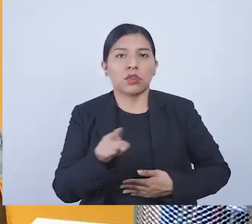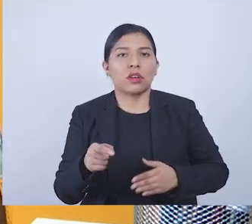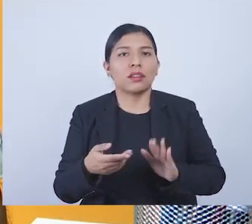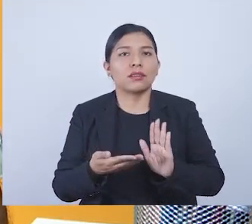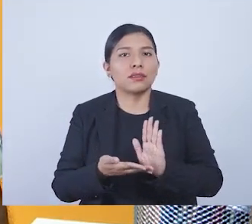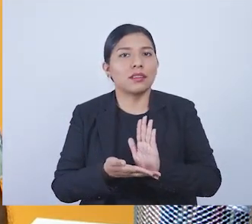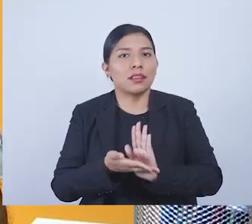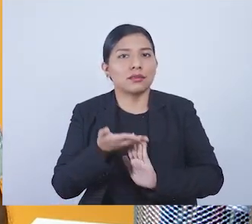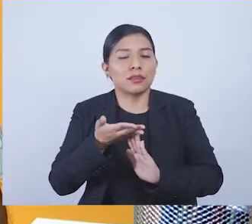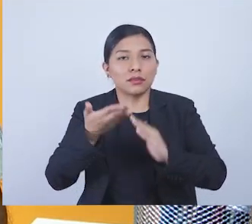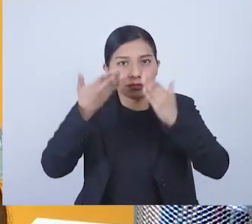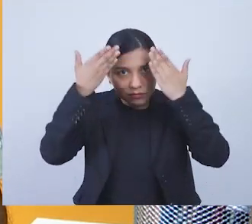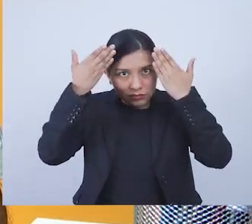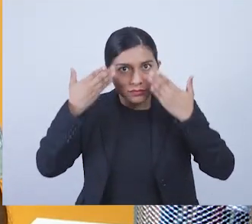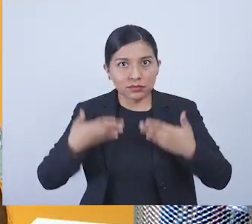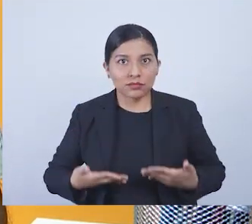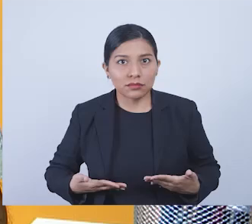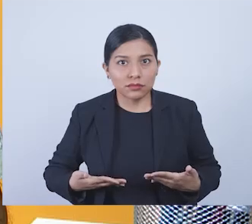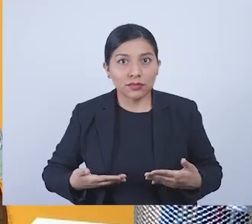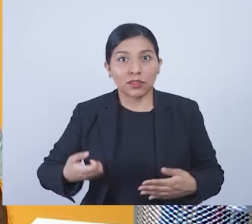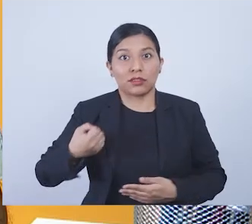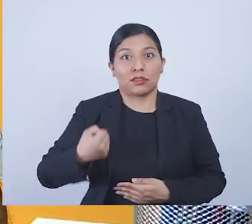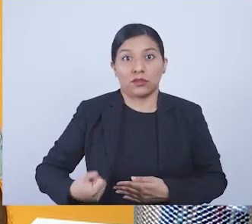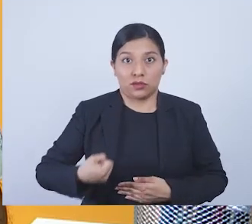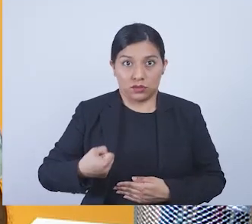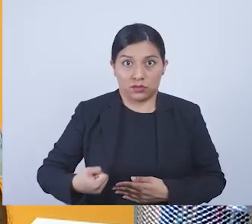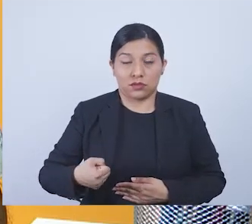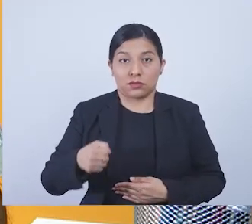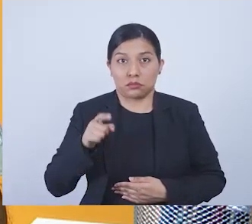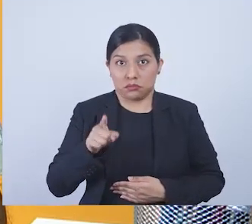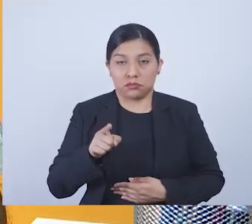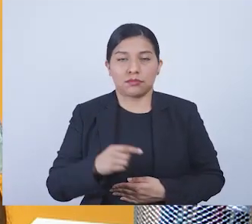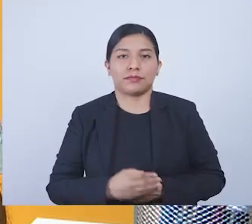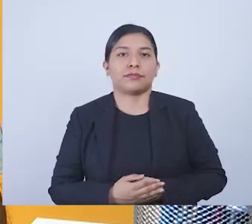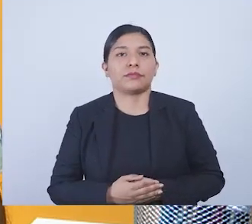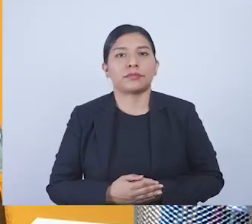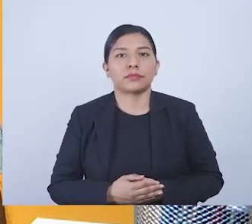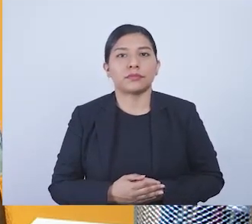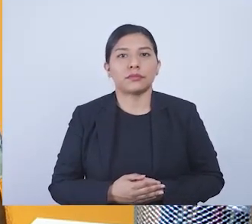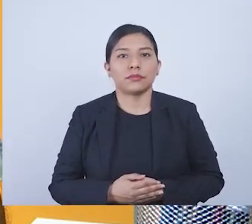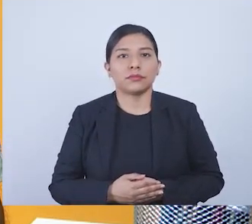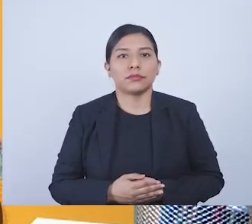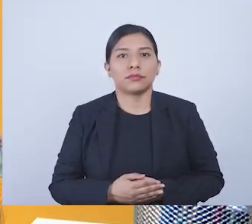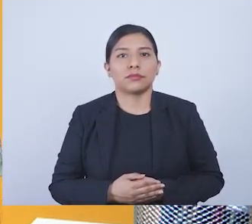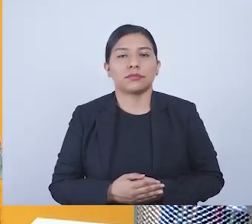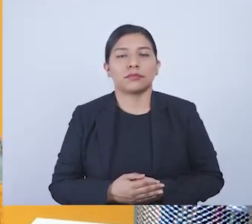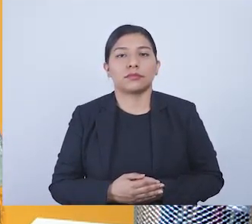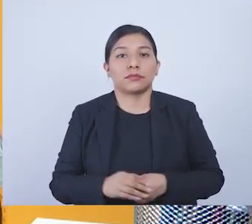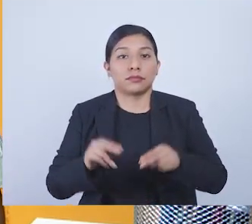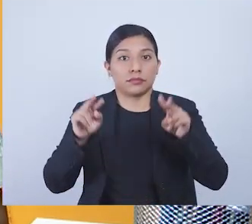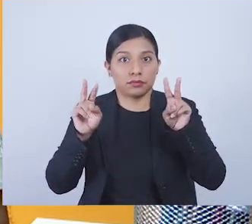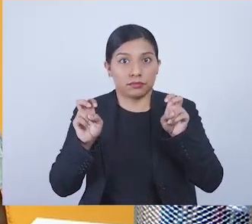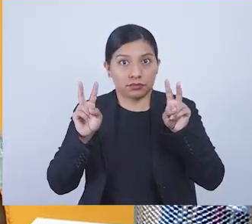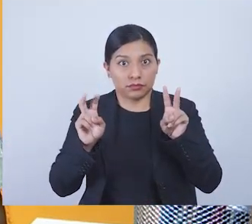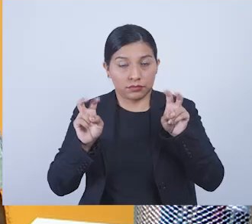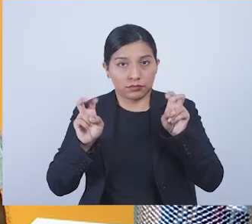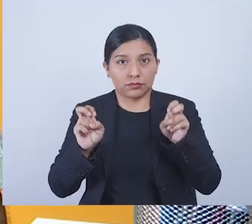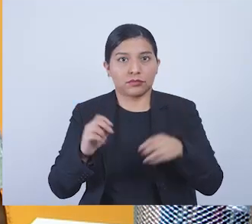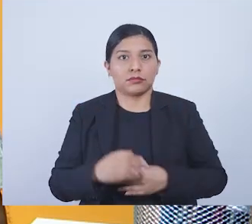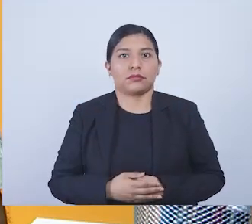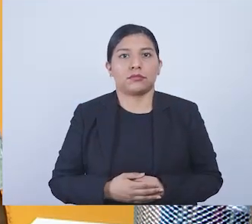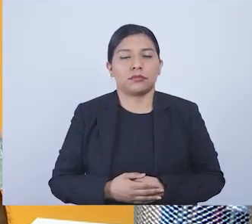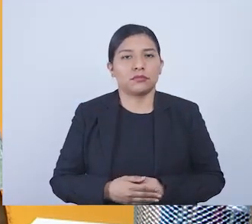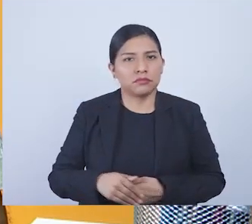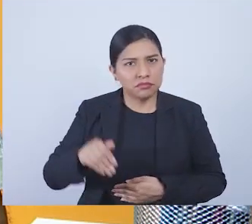desarrollo físico el estudiante a determinada edad. En la parte educativa tiene que ver con que